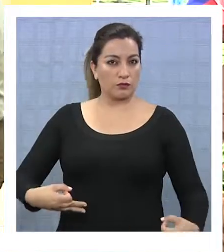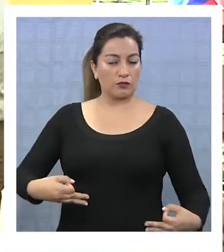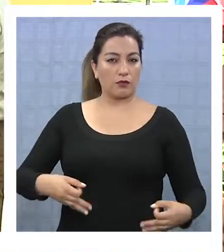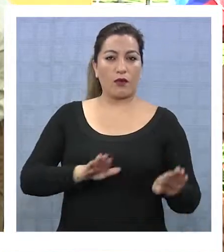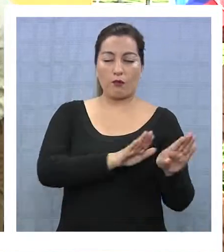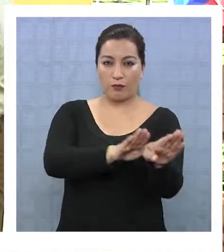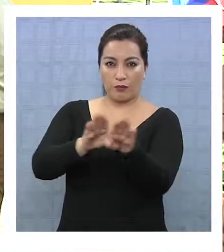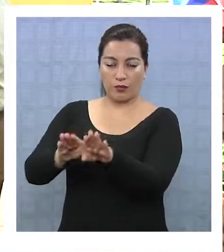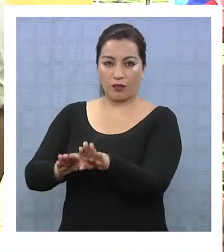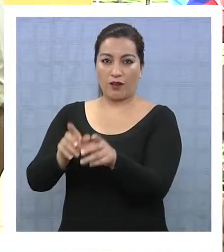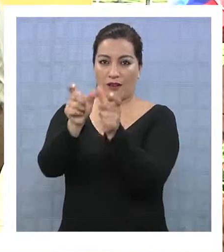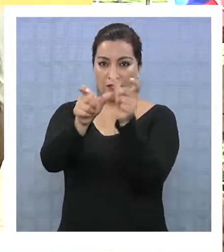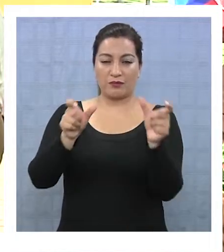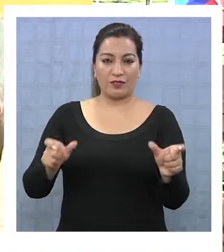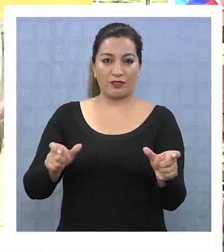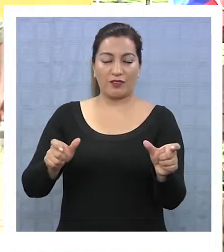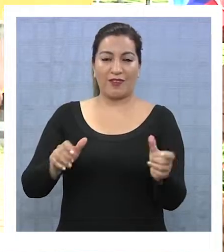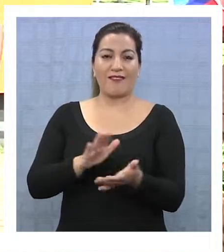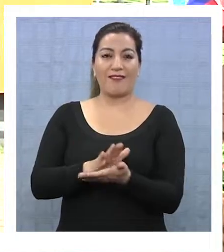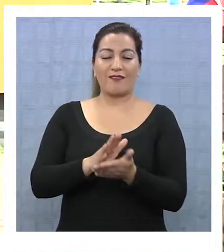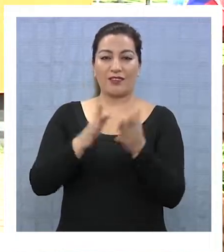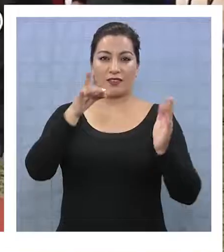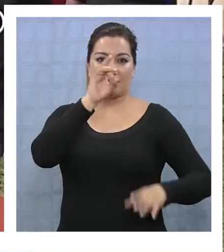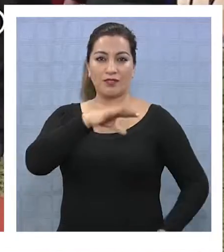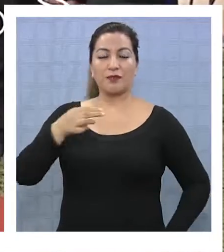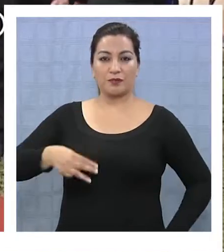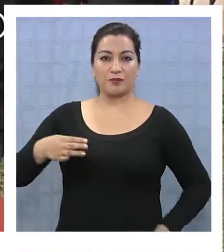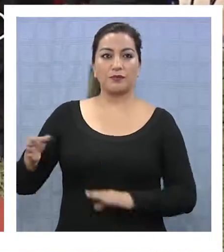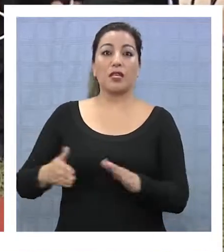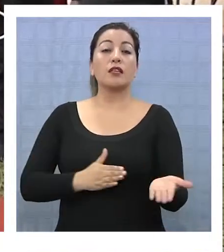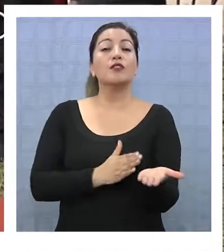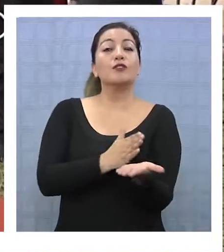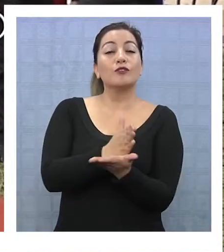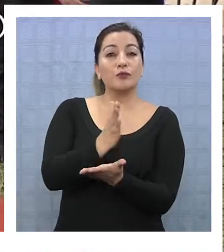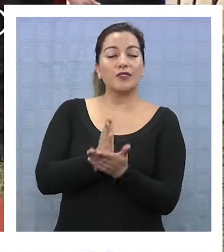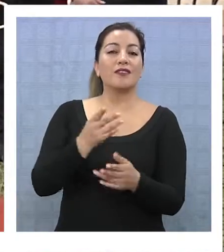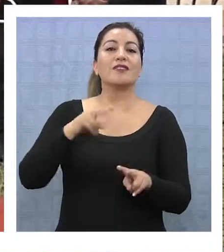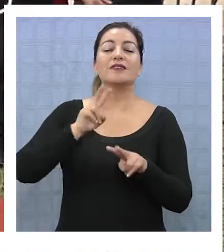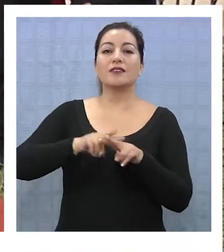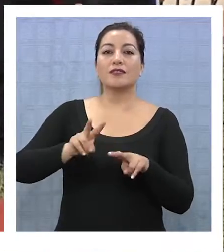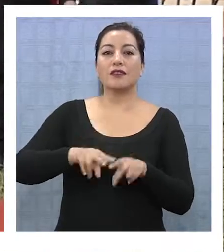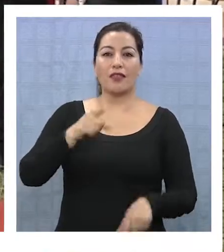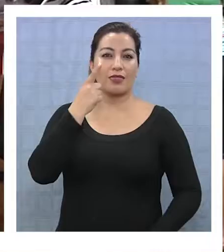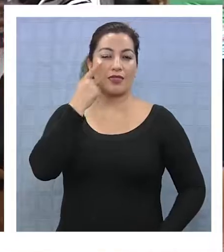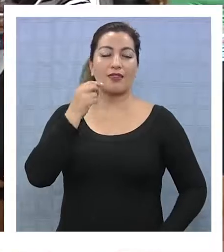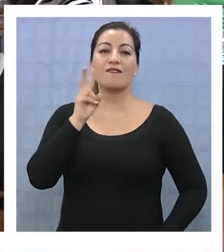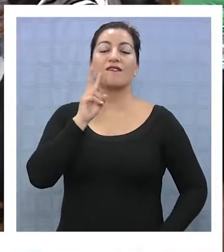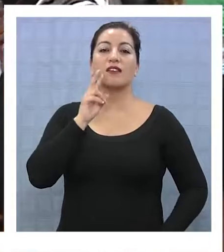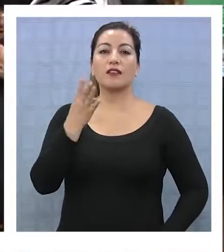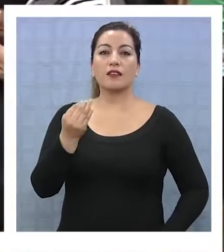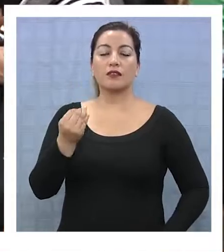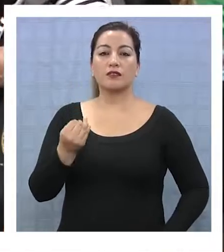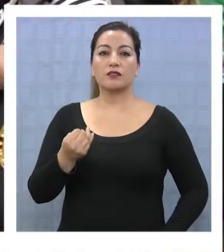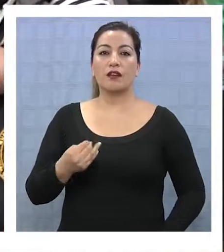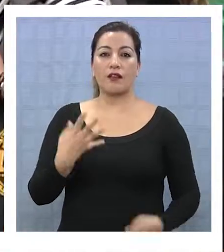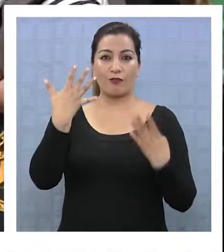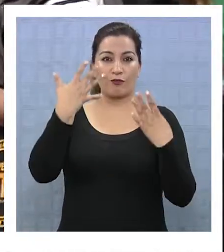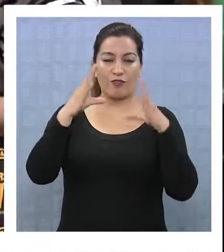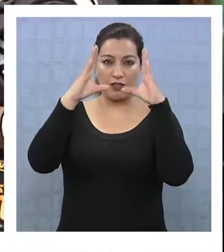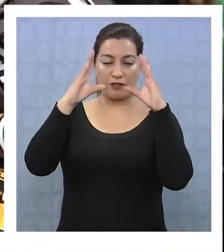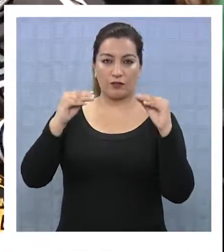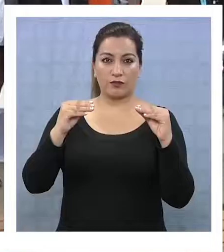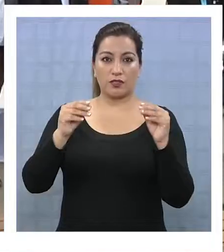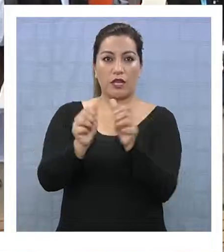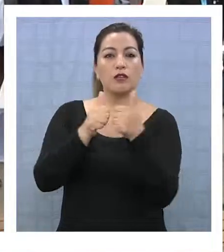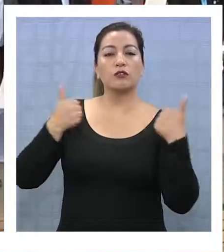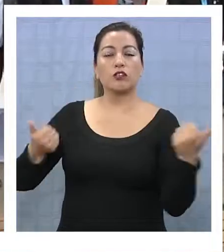asistente a la fiesta de la chilenidad de la Municipalidad. La inauguración se realizará el viernes 14 a las 21 horas con la